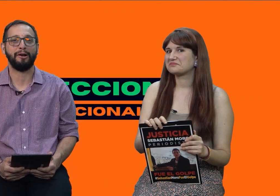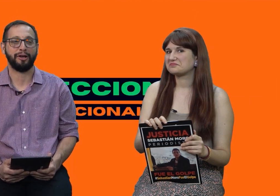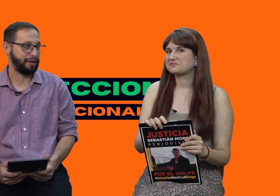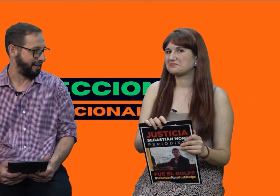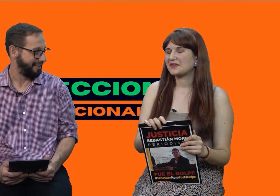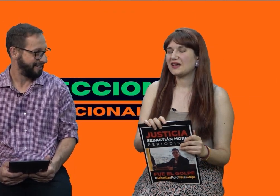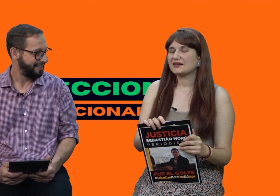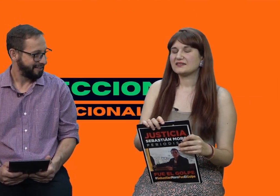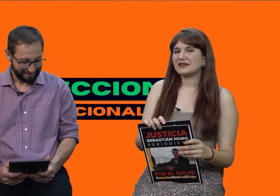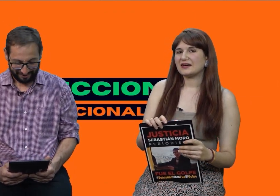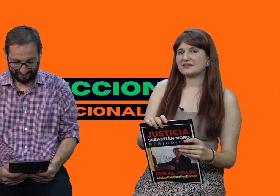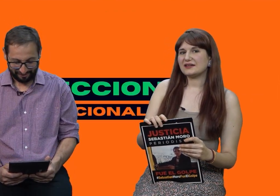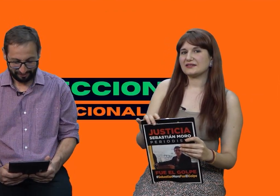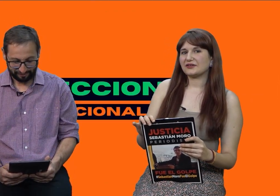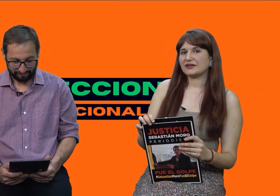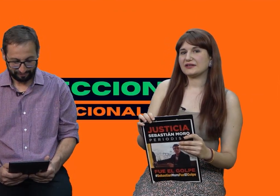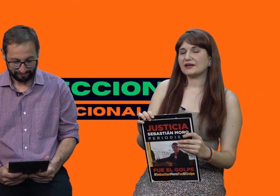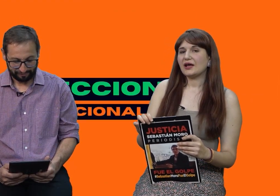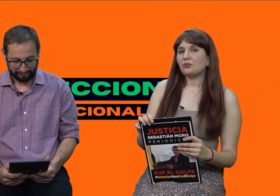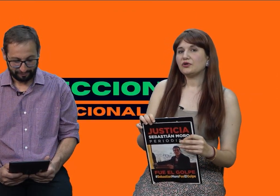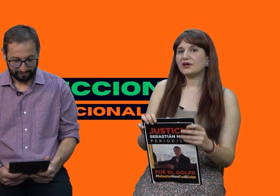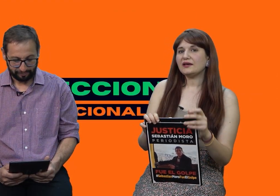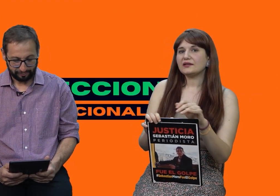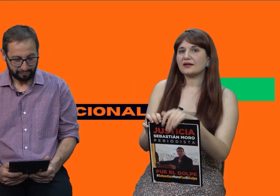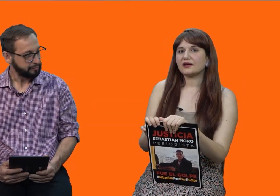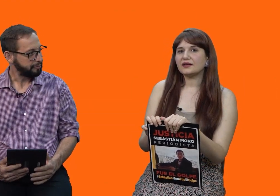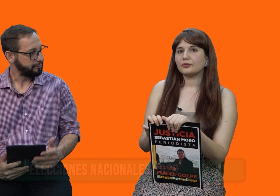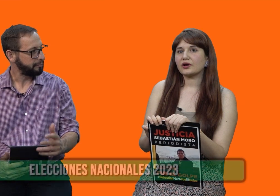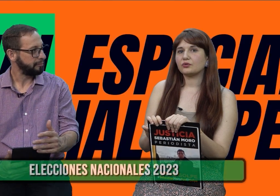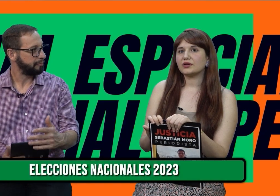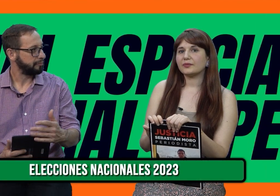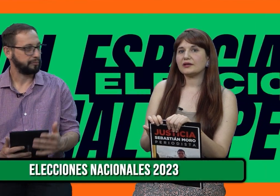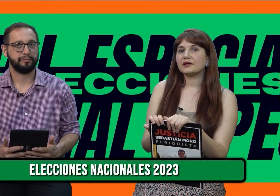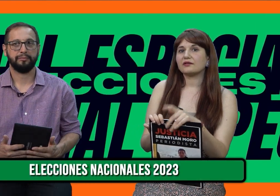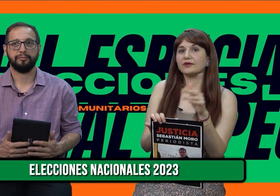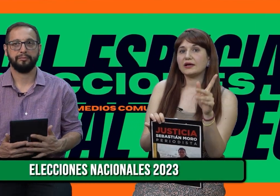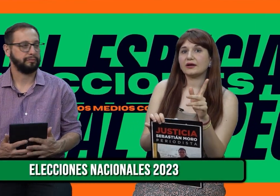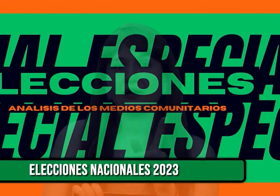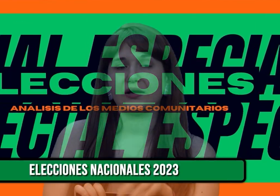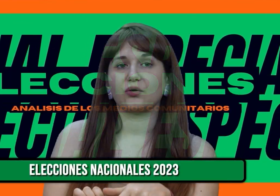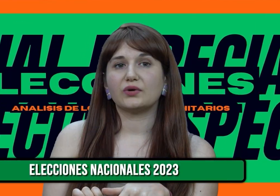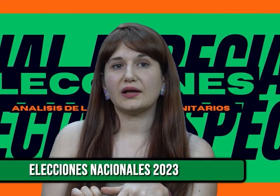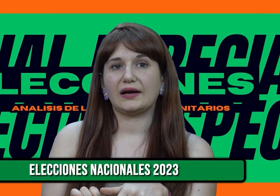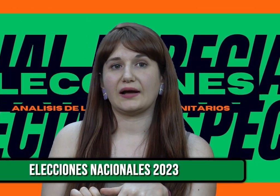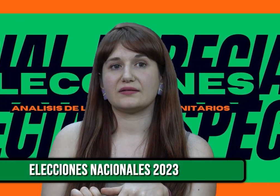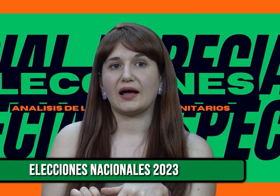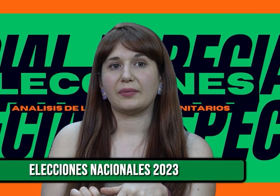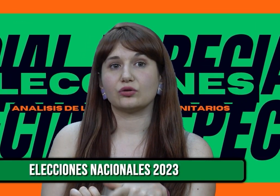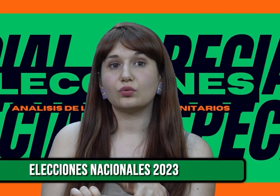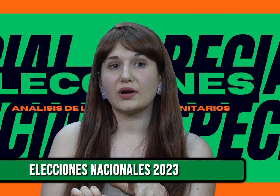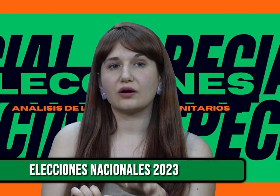poco del palo que viene. Sí, así es, Sebastián. Bueno, es interesante porque justamente esta fue una de